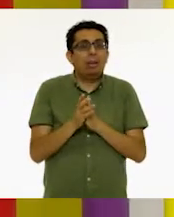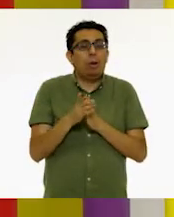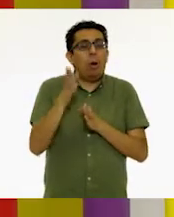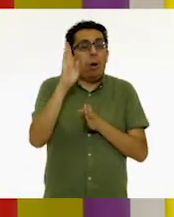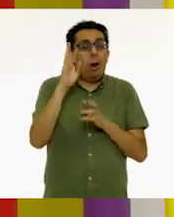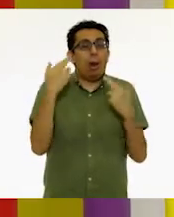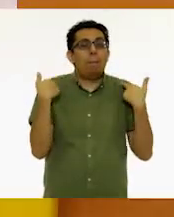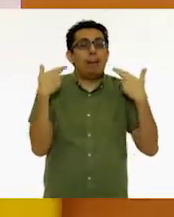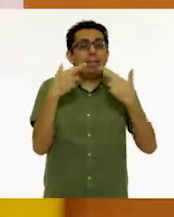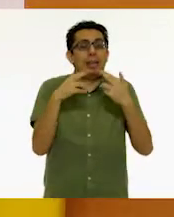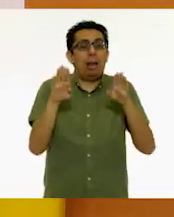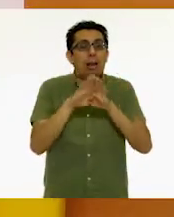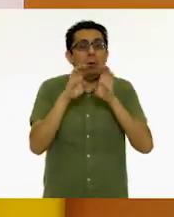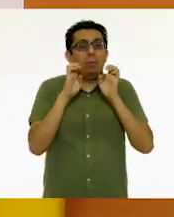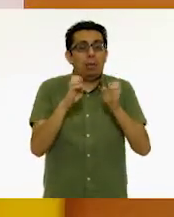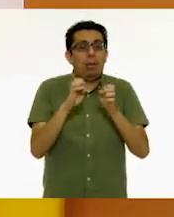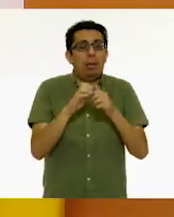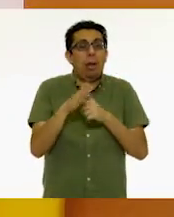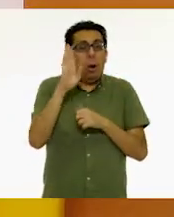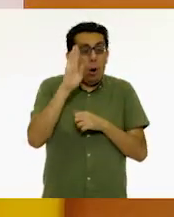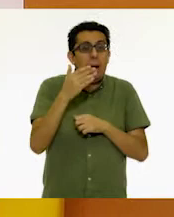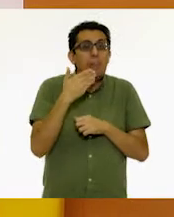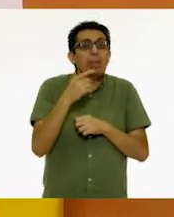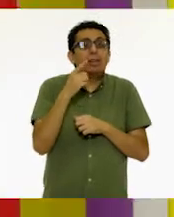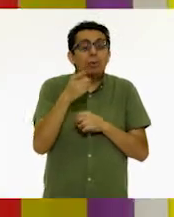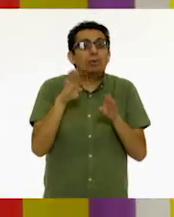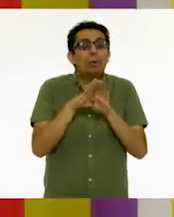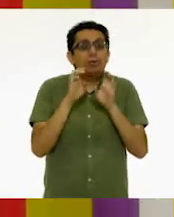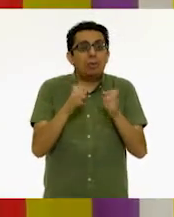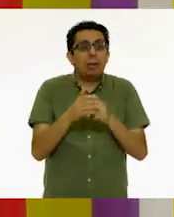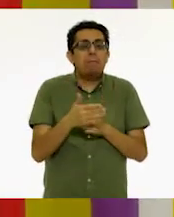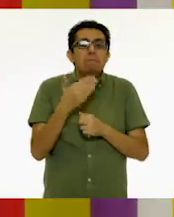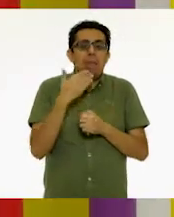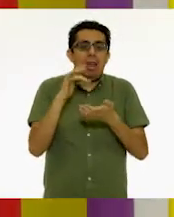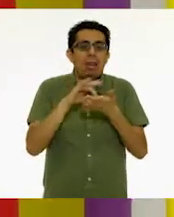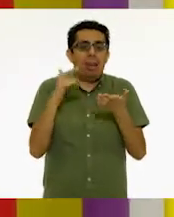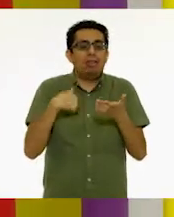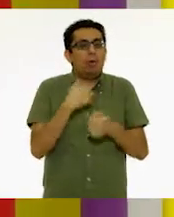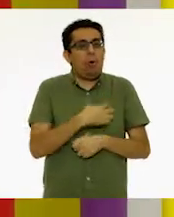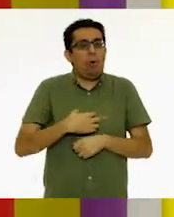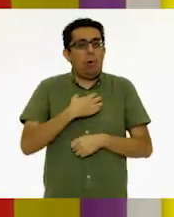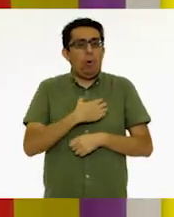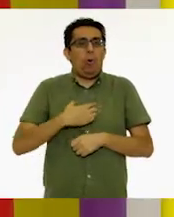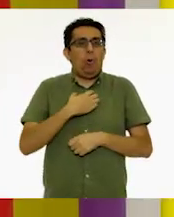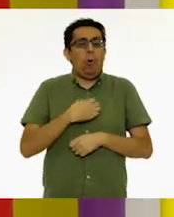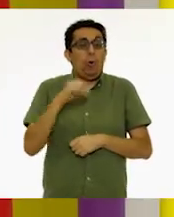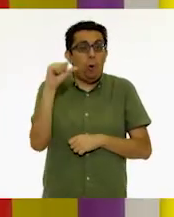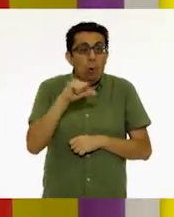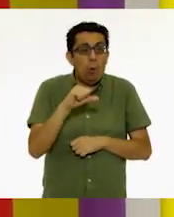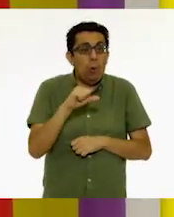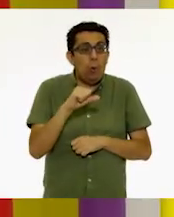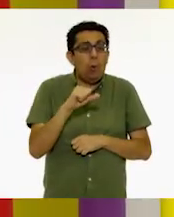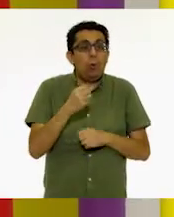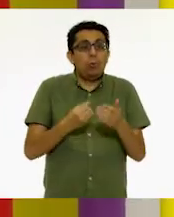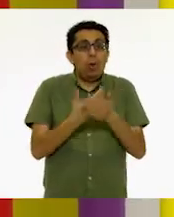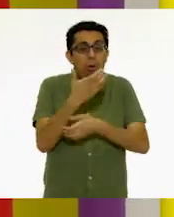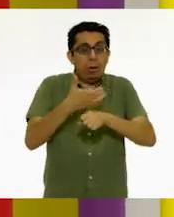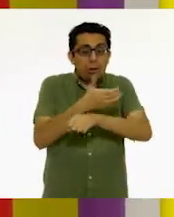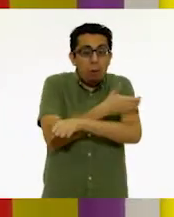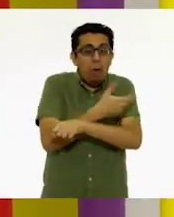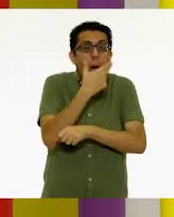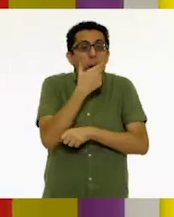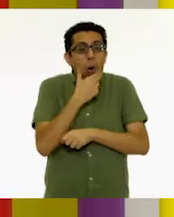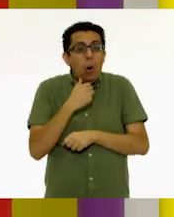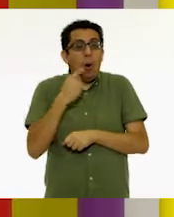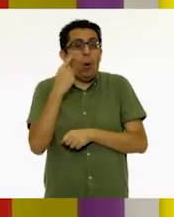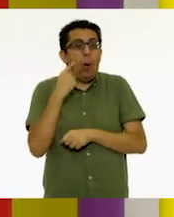Vane! ¿Cómo está? ¡Hola, Pepe! Muy bien. ¿Y tú? Bien, gracias. Bien contento porque hoy tenemos nuevas compañeras y compañeros que se